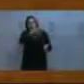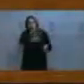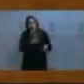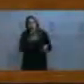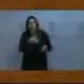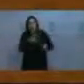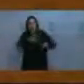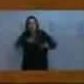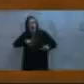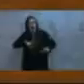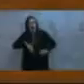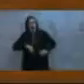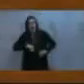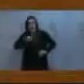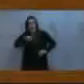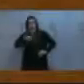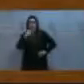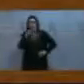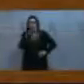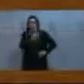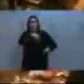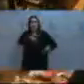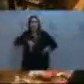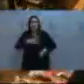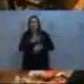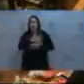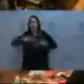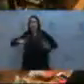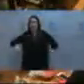con todo lo que aquí les dicen. Muchas gracias.